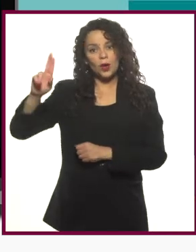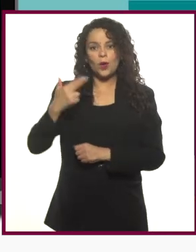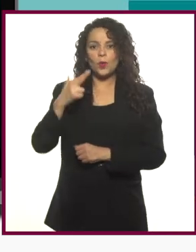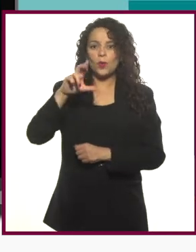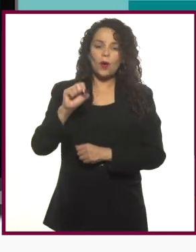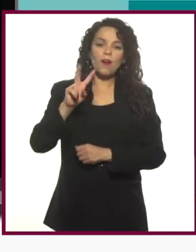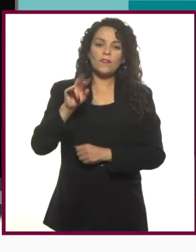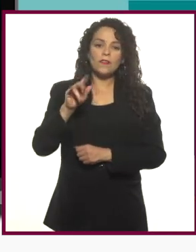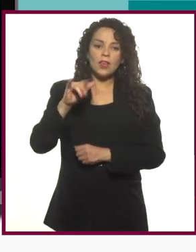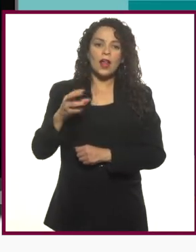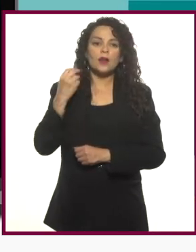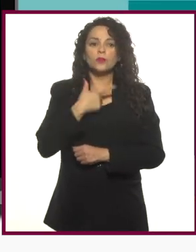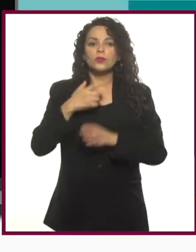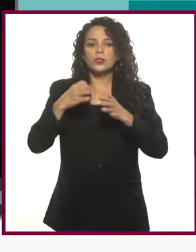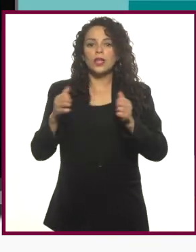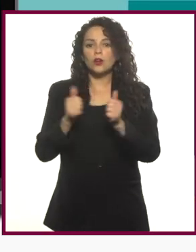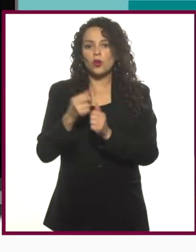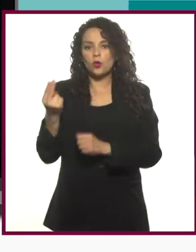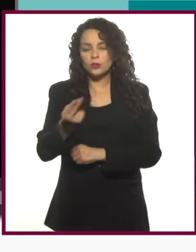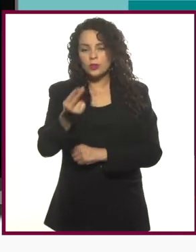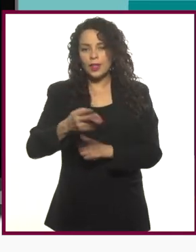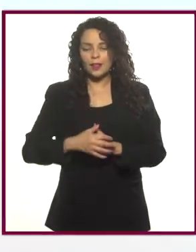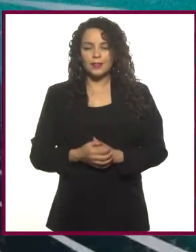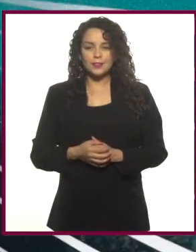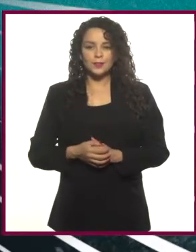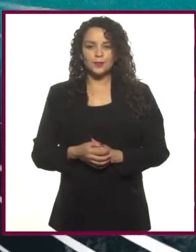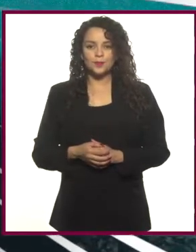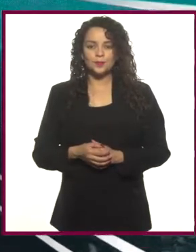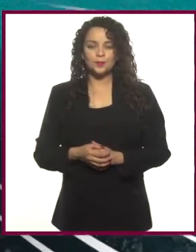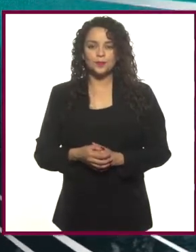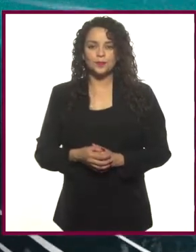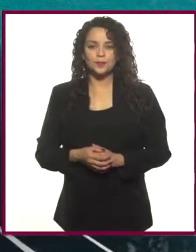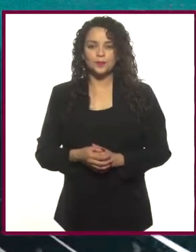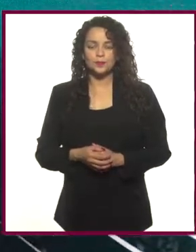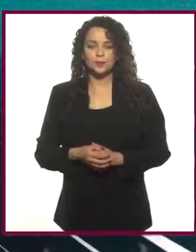Hola Hugo, hola Viviana, qué gusto estar con ustedes.